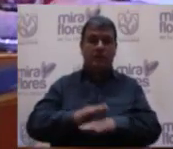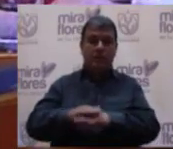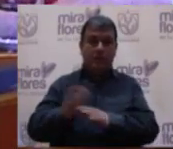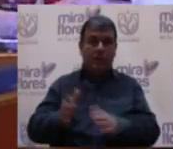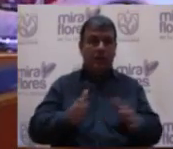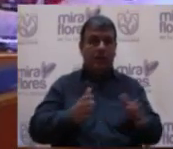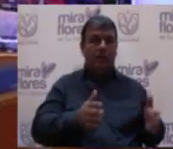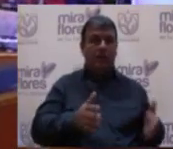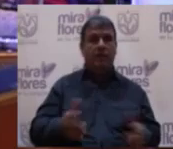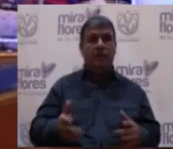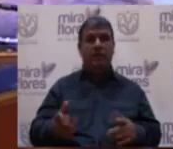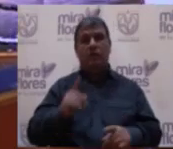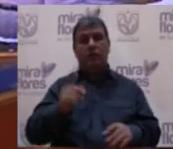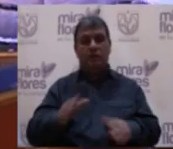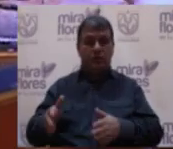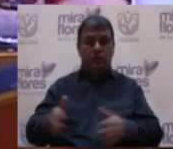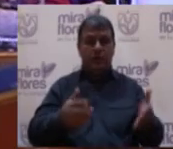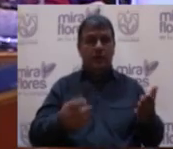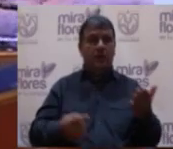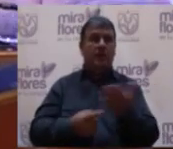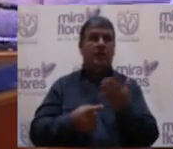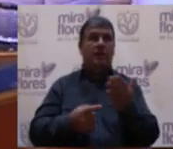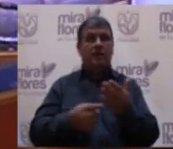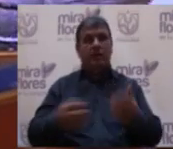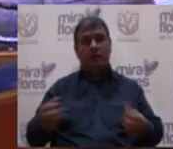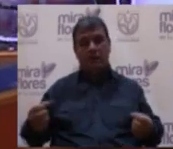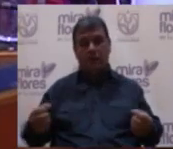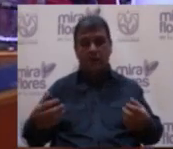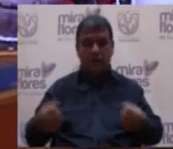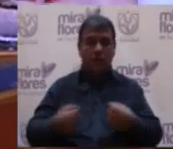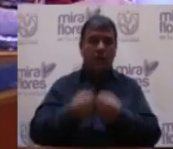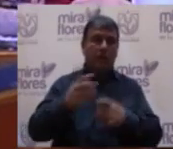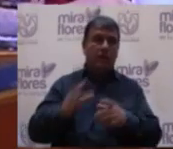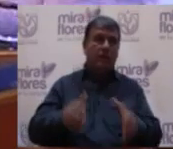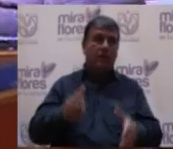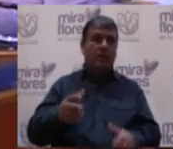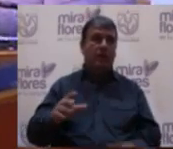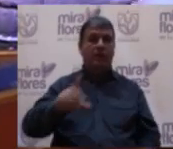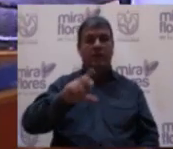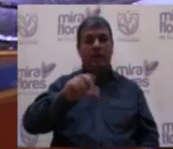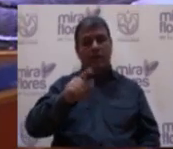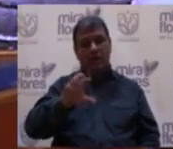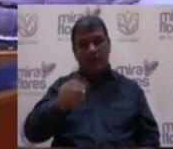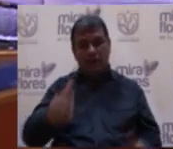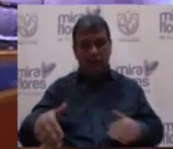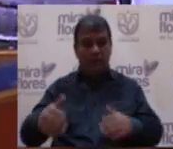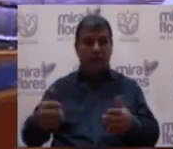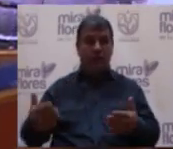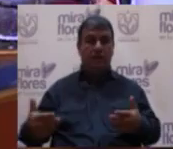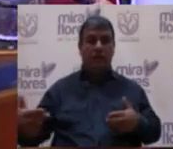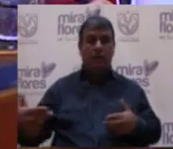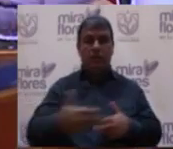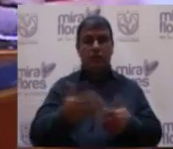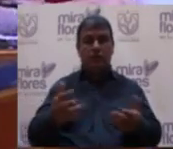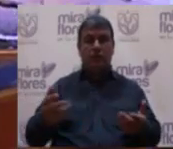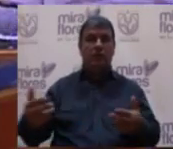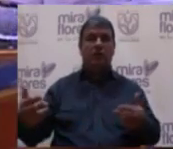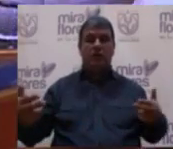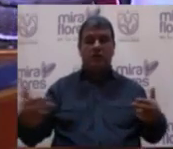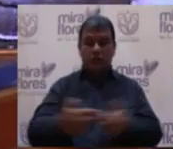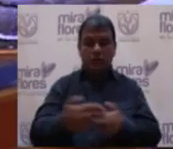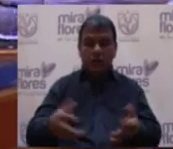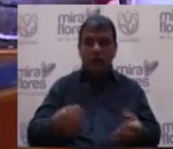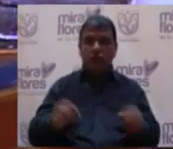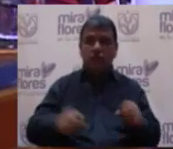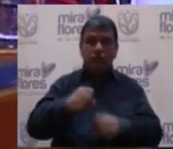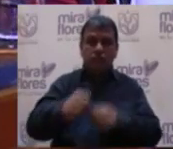no ciclovías antitécnicas que llevan a estos hechos de atropello. Esta ciclovía que viene a Avenida Larco es una avenida de un solo sentido y la han hecho una ciclovía doble.